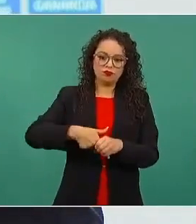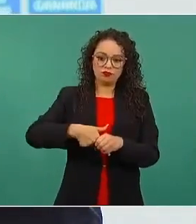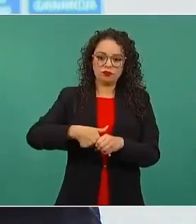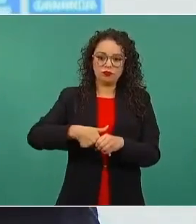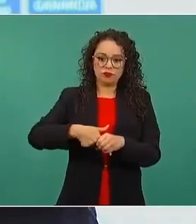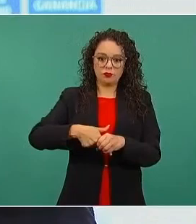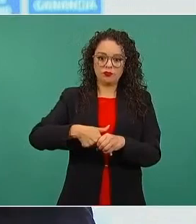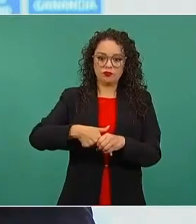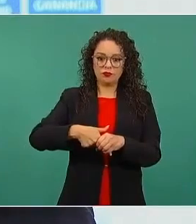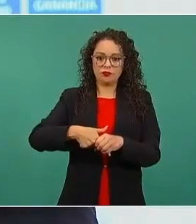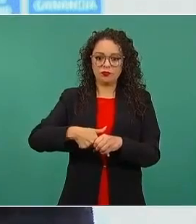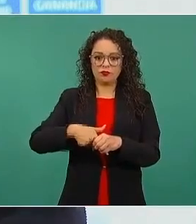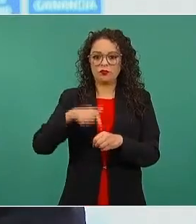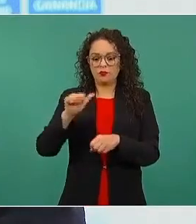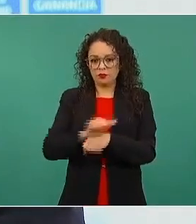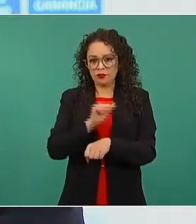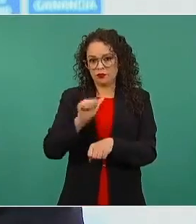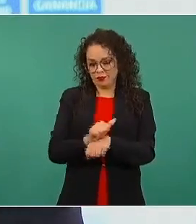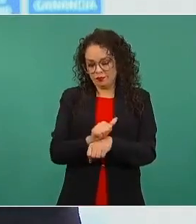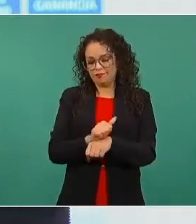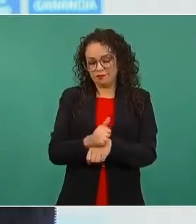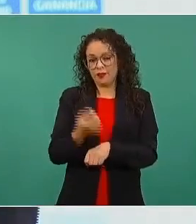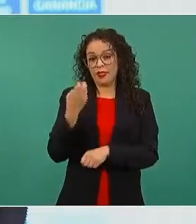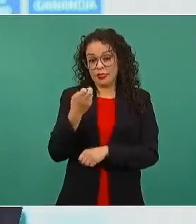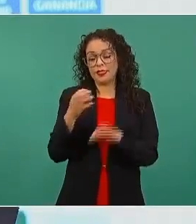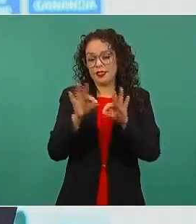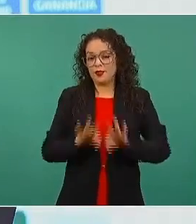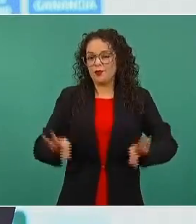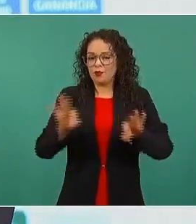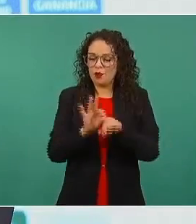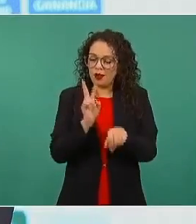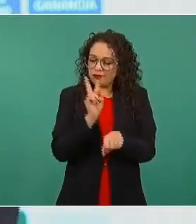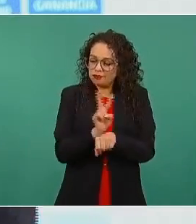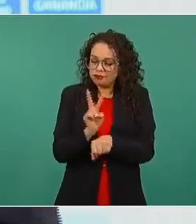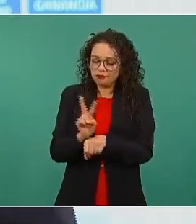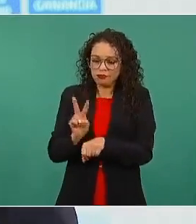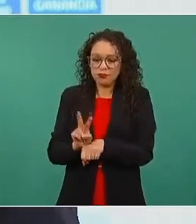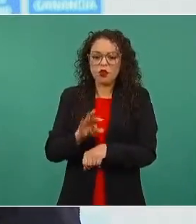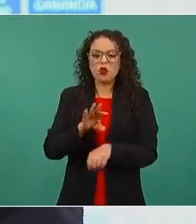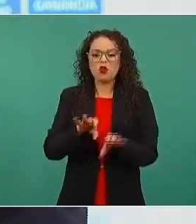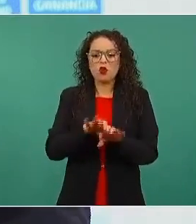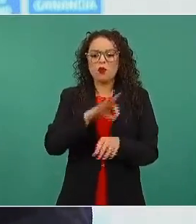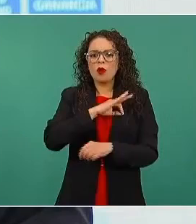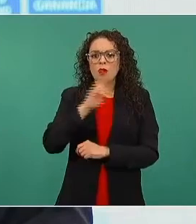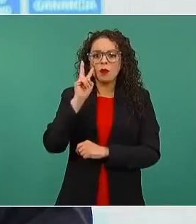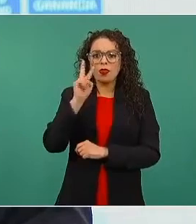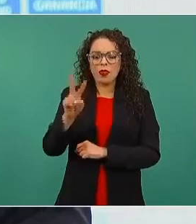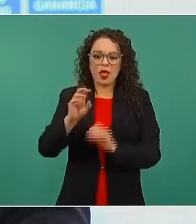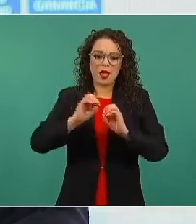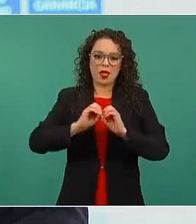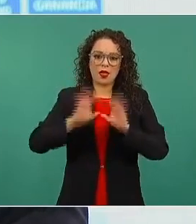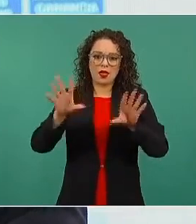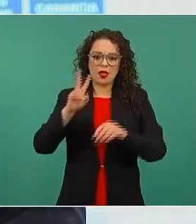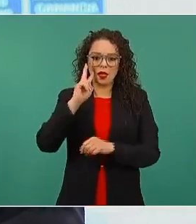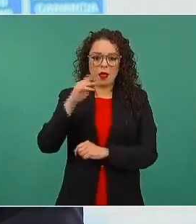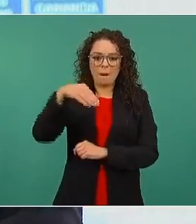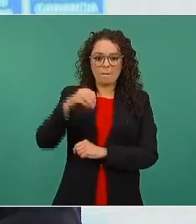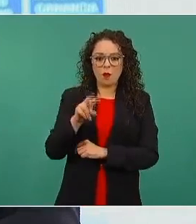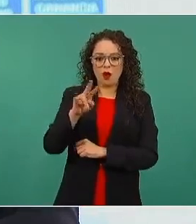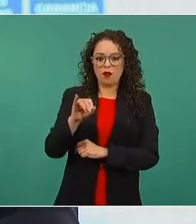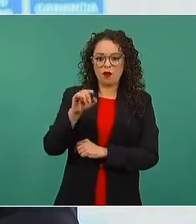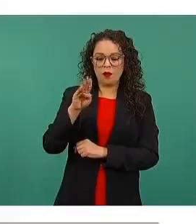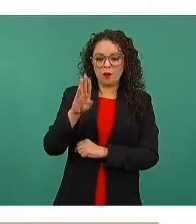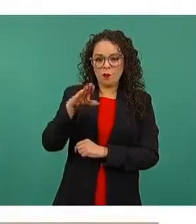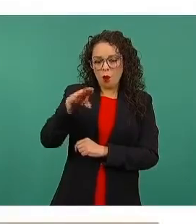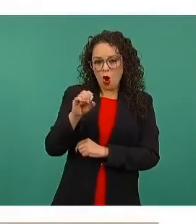sus vehículos, y eso lo vamos a estar cuidando. Lo pueden ver claramente con el margen que tiene Móvil en